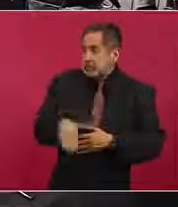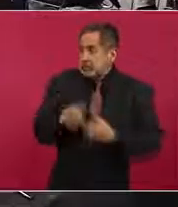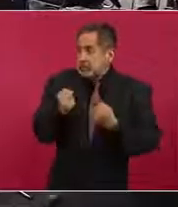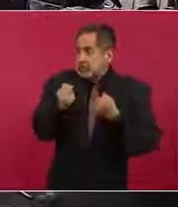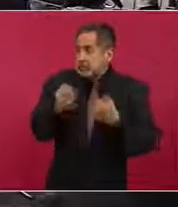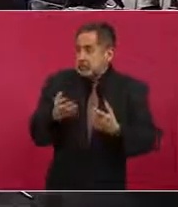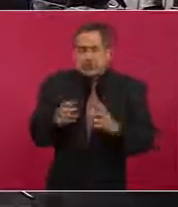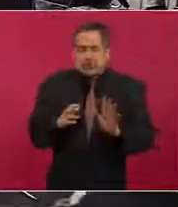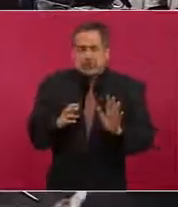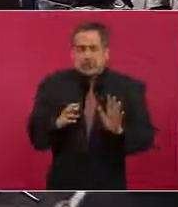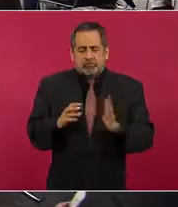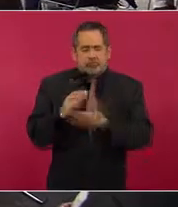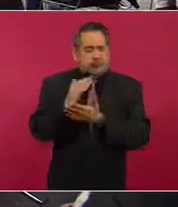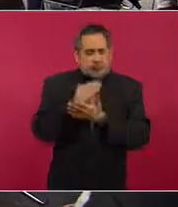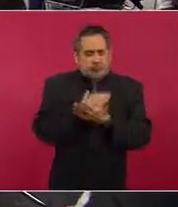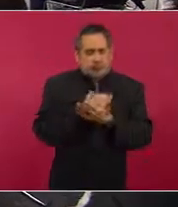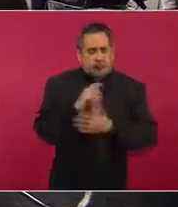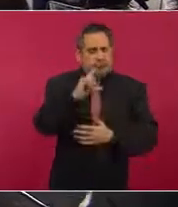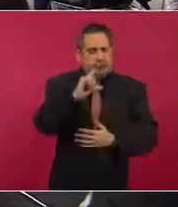que podrían